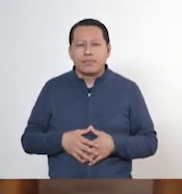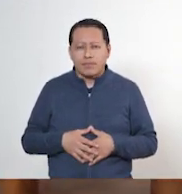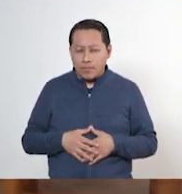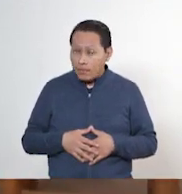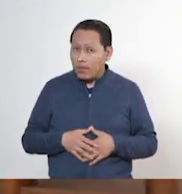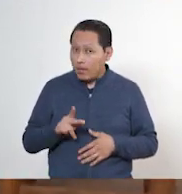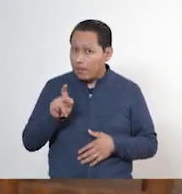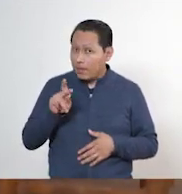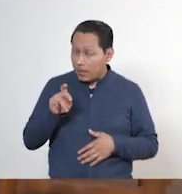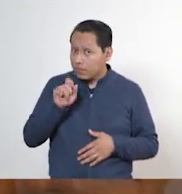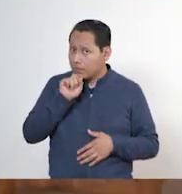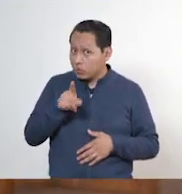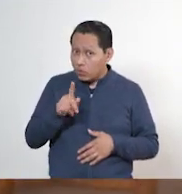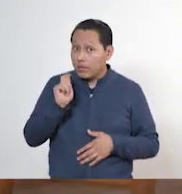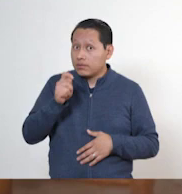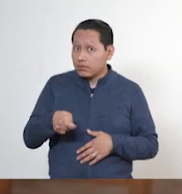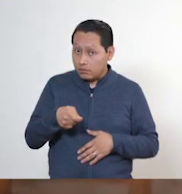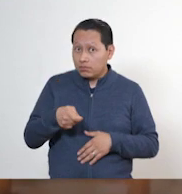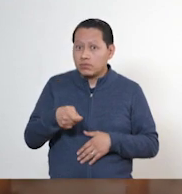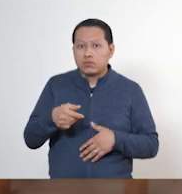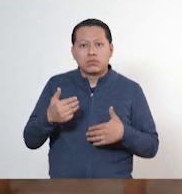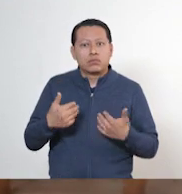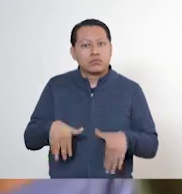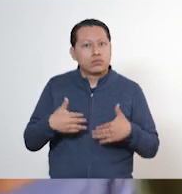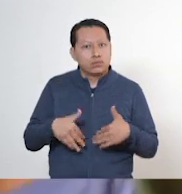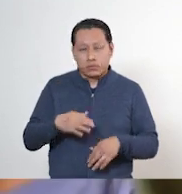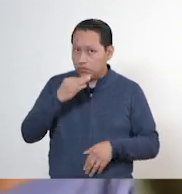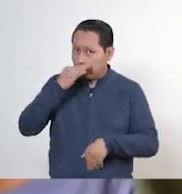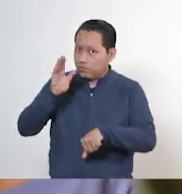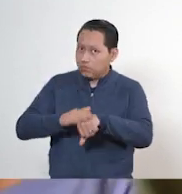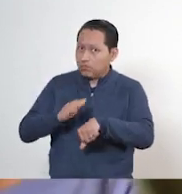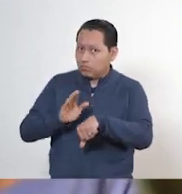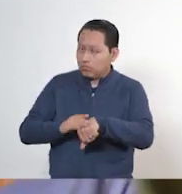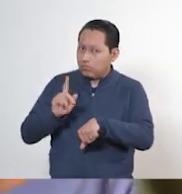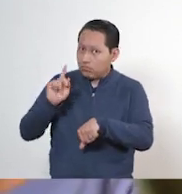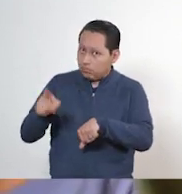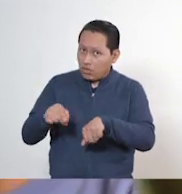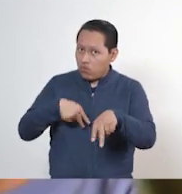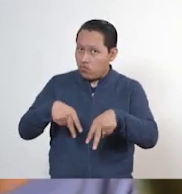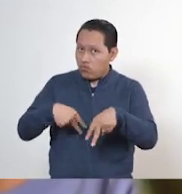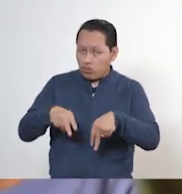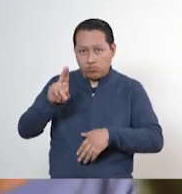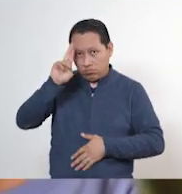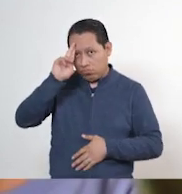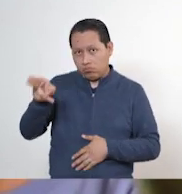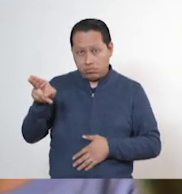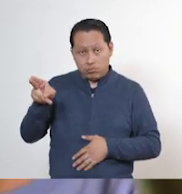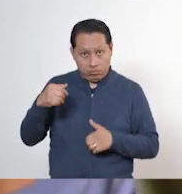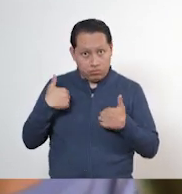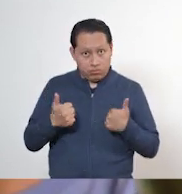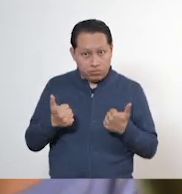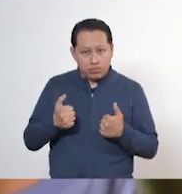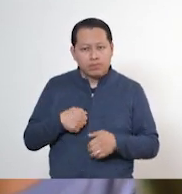Pepe, durante una semana nada de fútbol, nada de partidos. ¿Me entiendes?